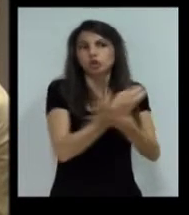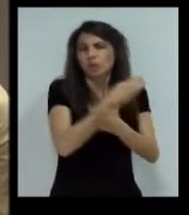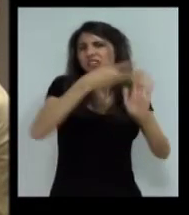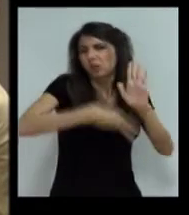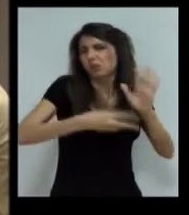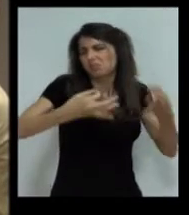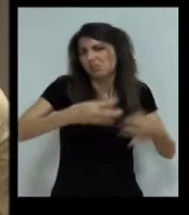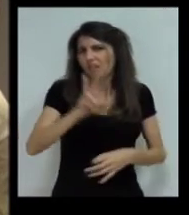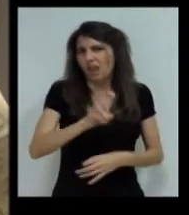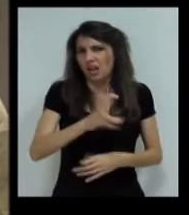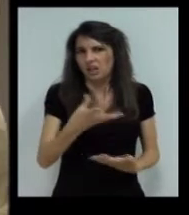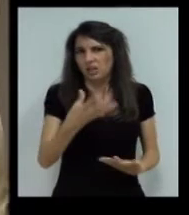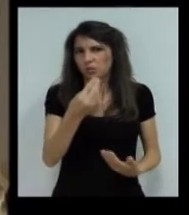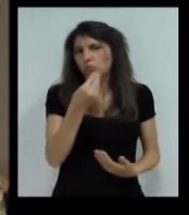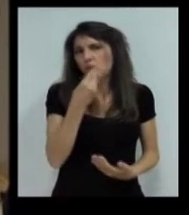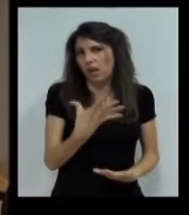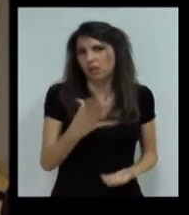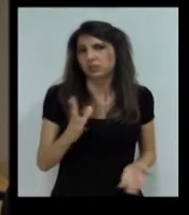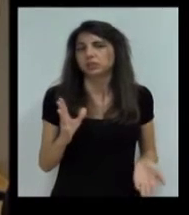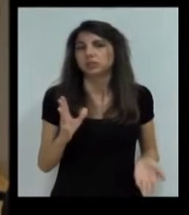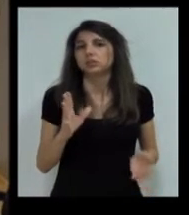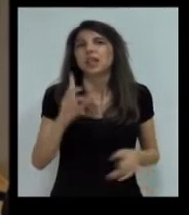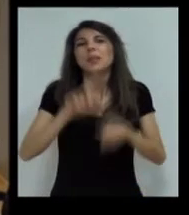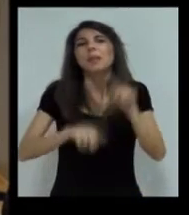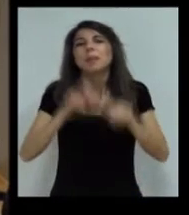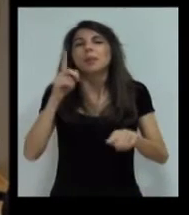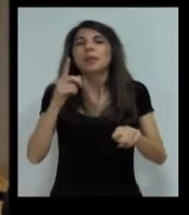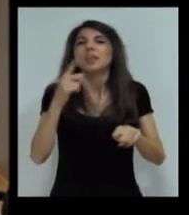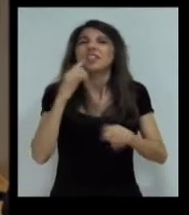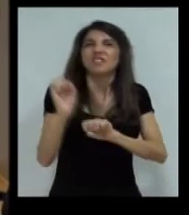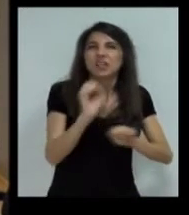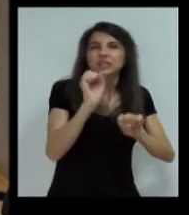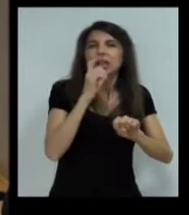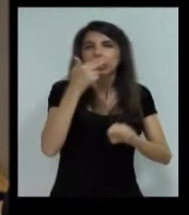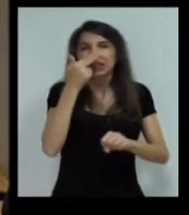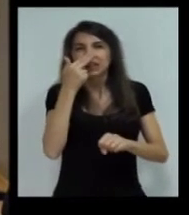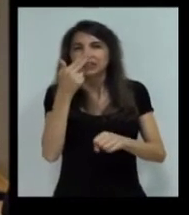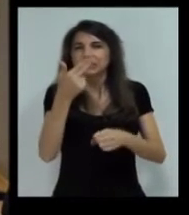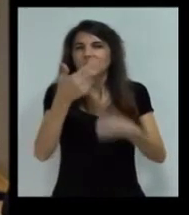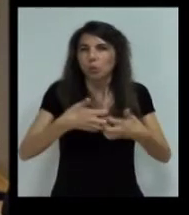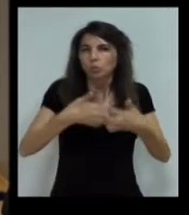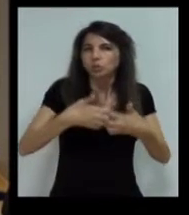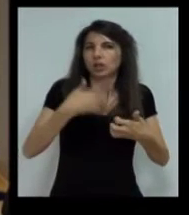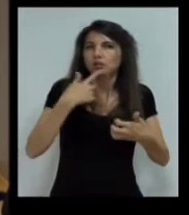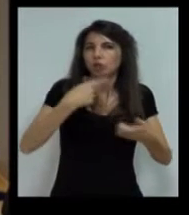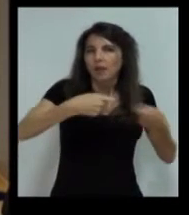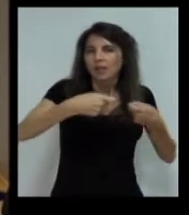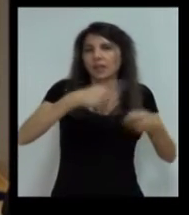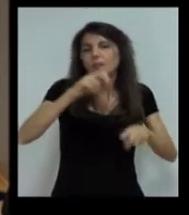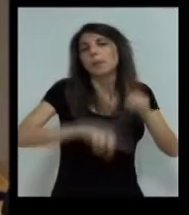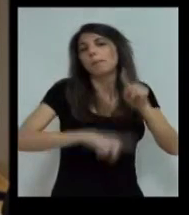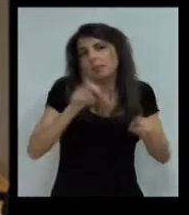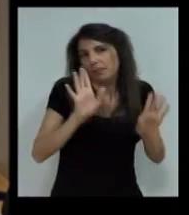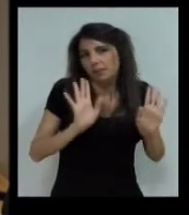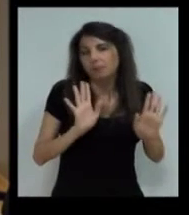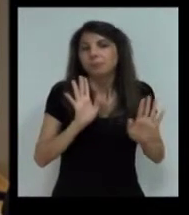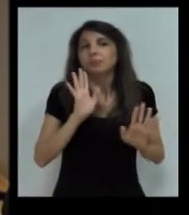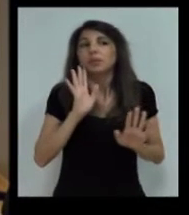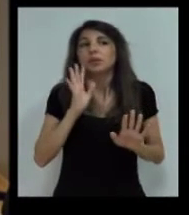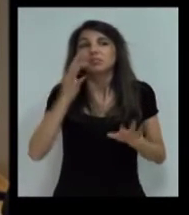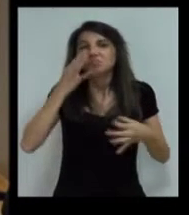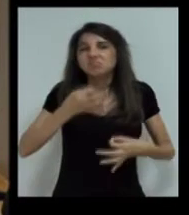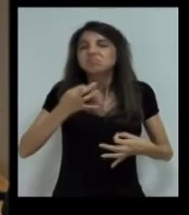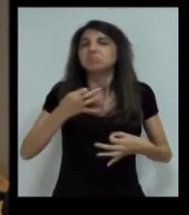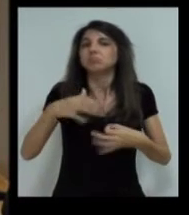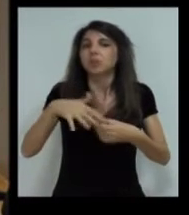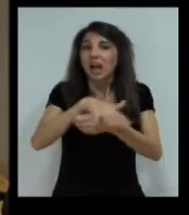también una cuestión de defensa de intereses industriales y comerciales, pero básicamente tenemos un